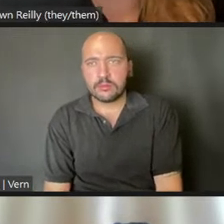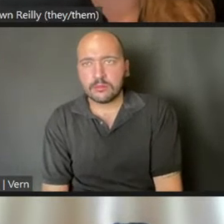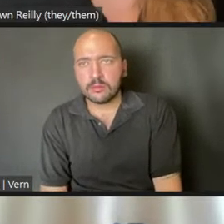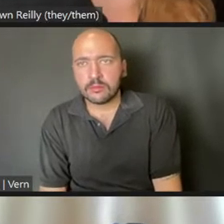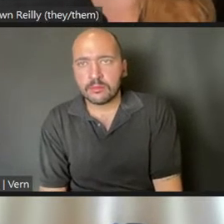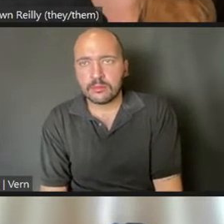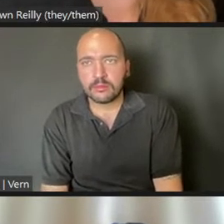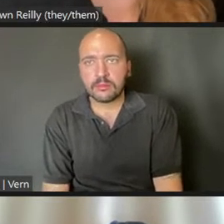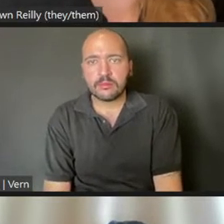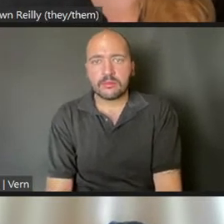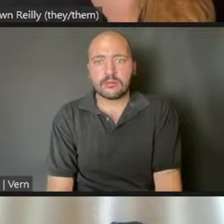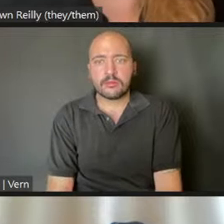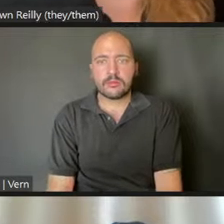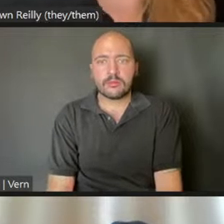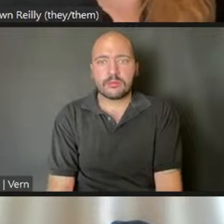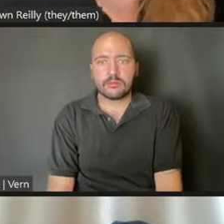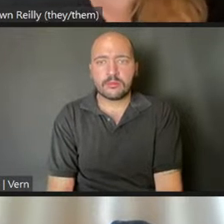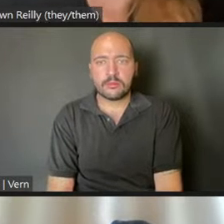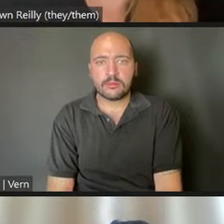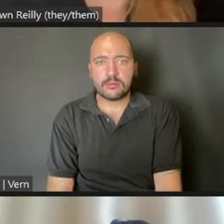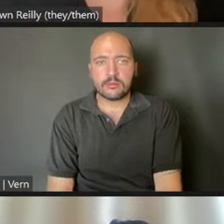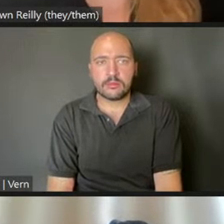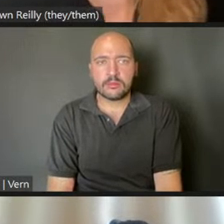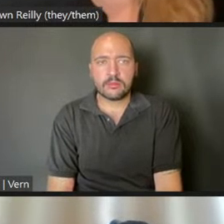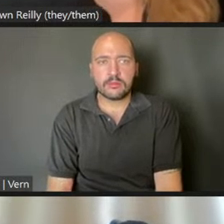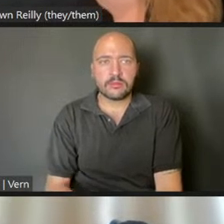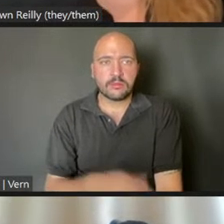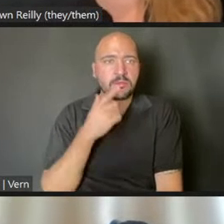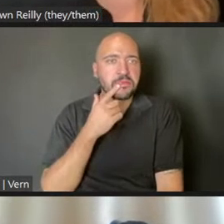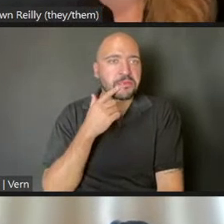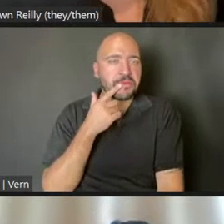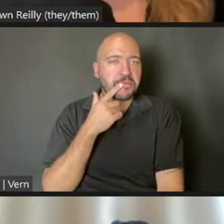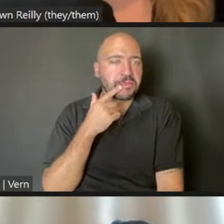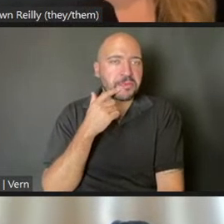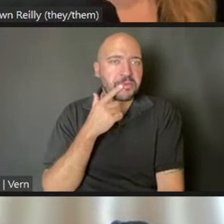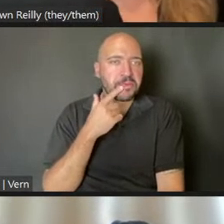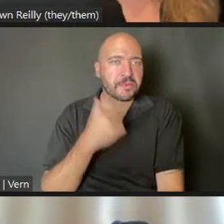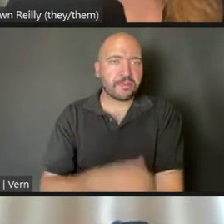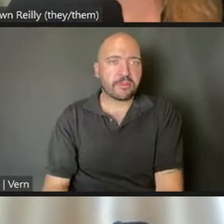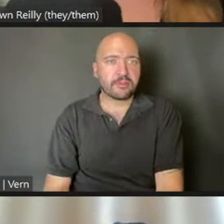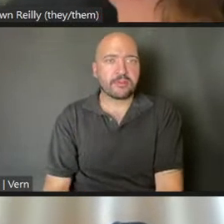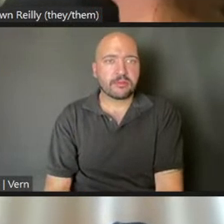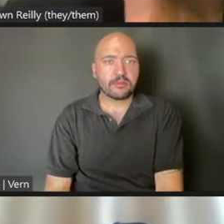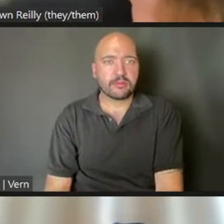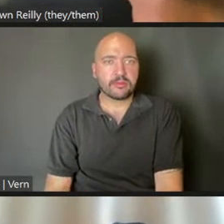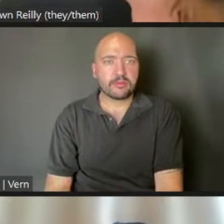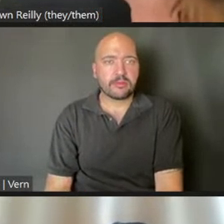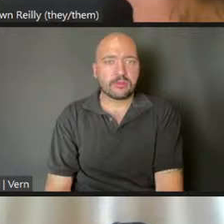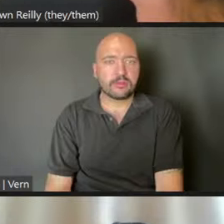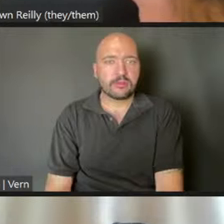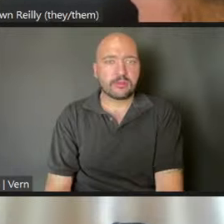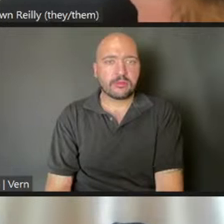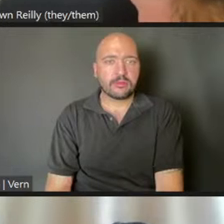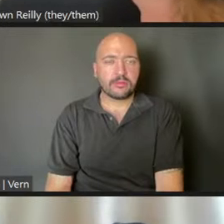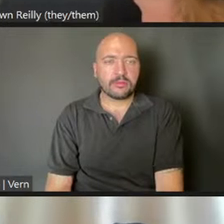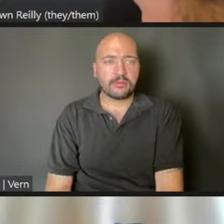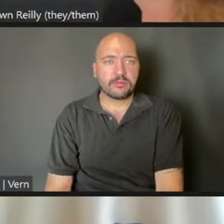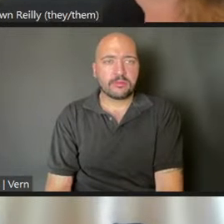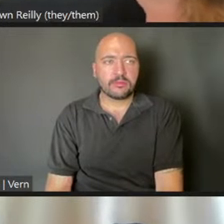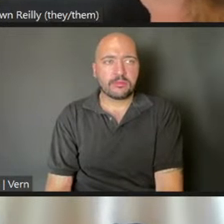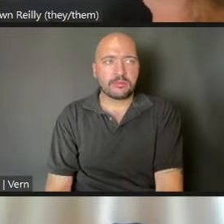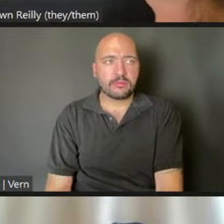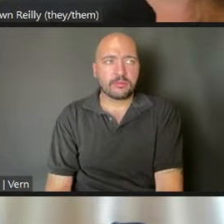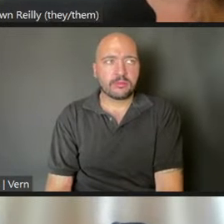vi fue cuáles son esos límites entre cuestionar, hacer visible y criticar